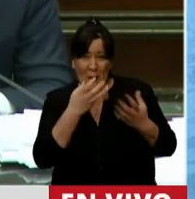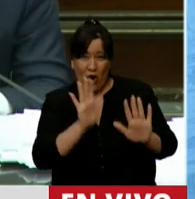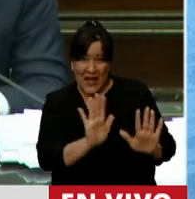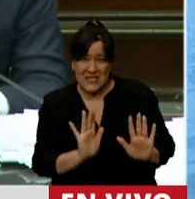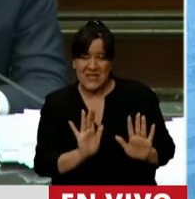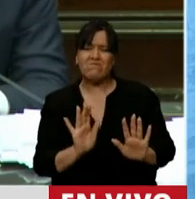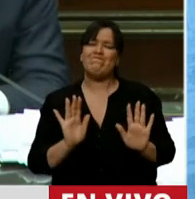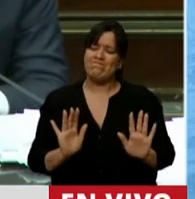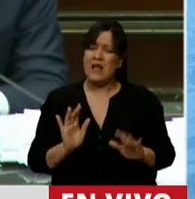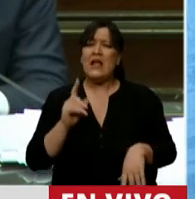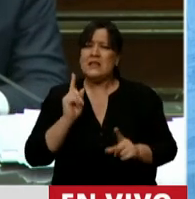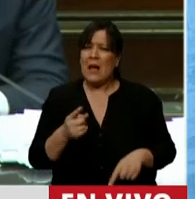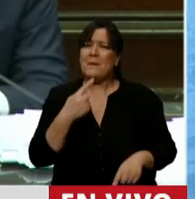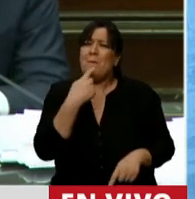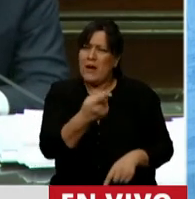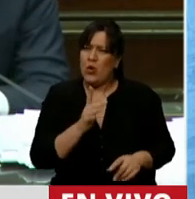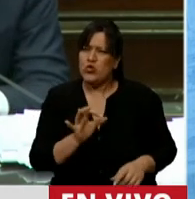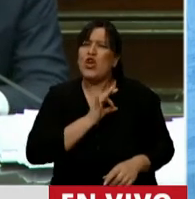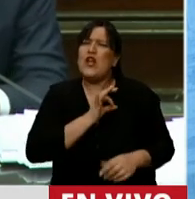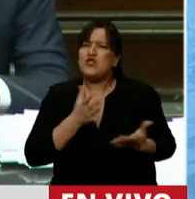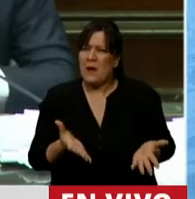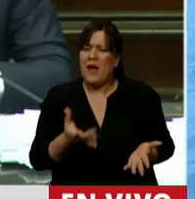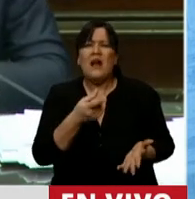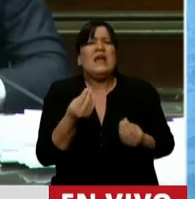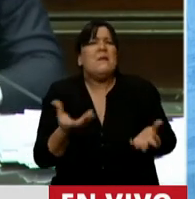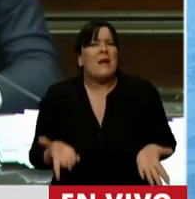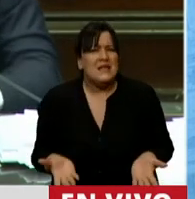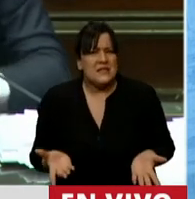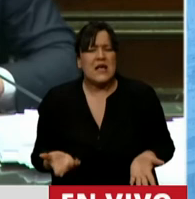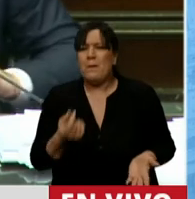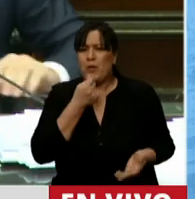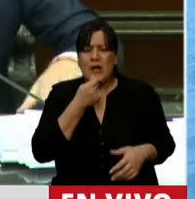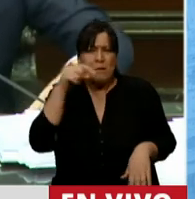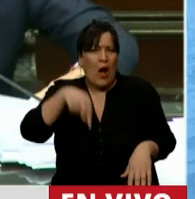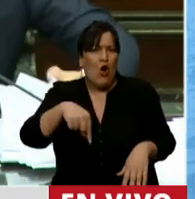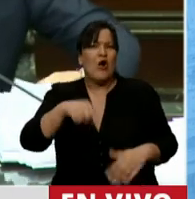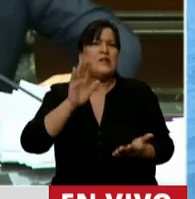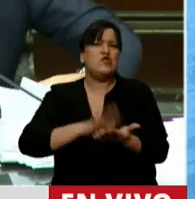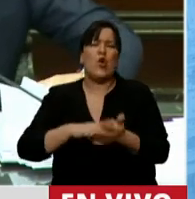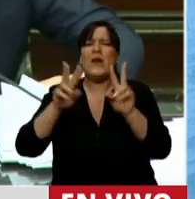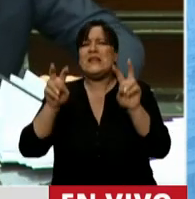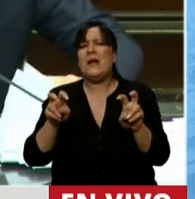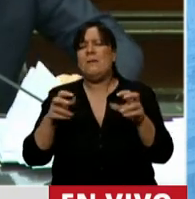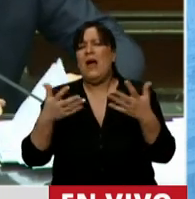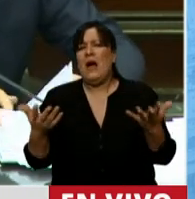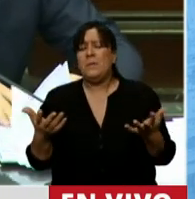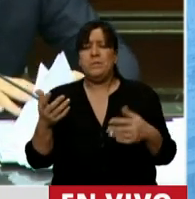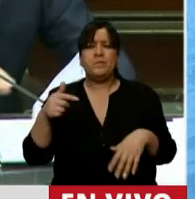saber, señor jefe de gabinete, ¿qué está pasando con lo que son